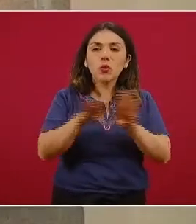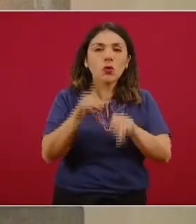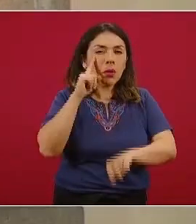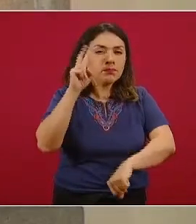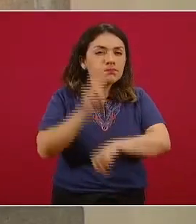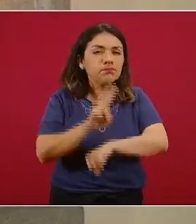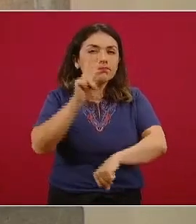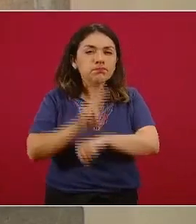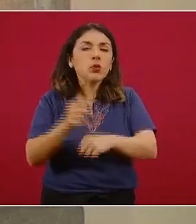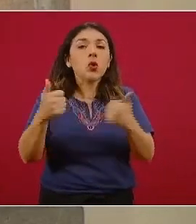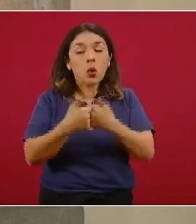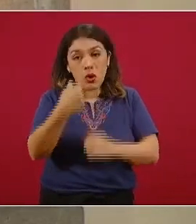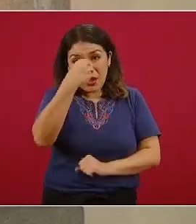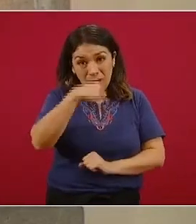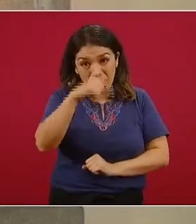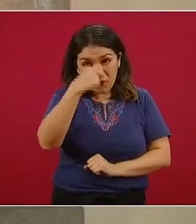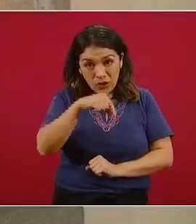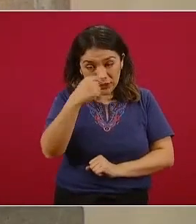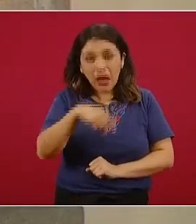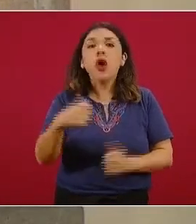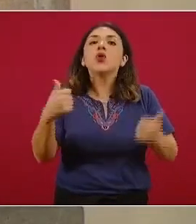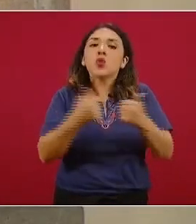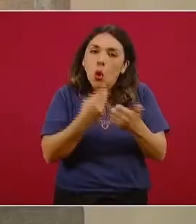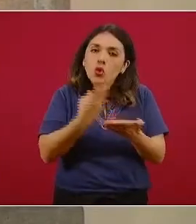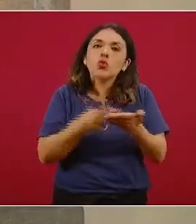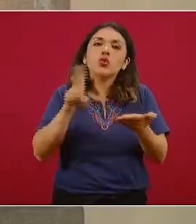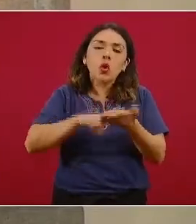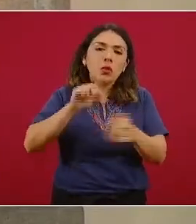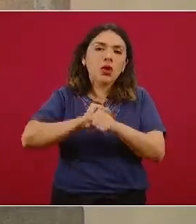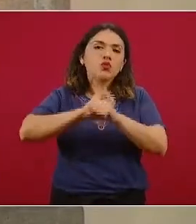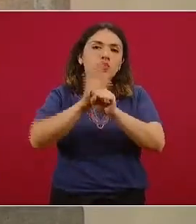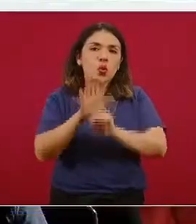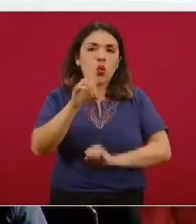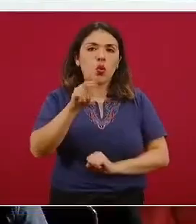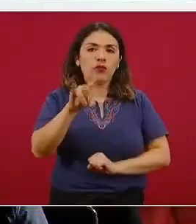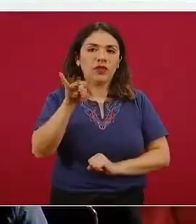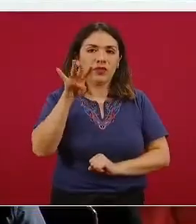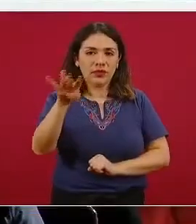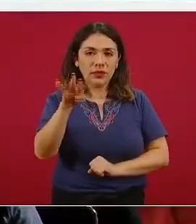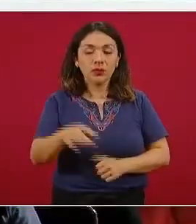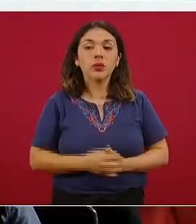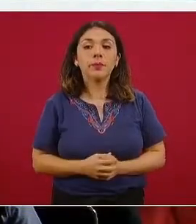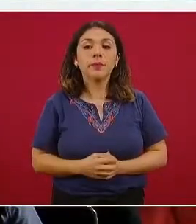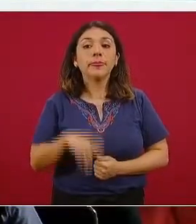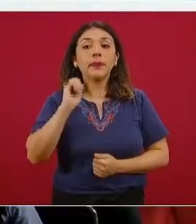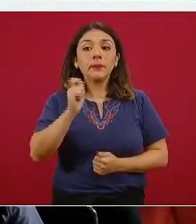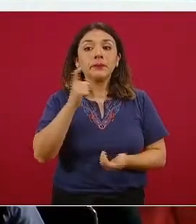vigilancia a la influenza, sin olvidar, lógicamente, COVID-19. Son